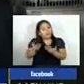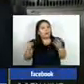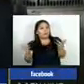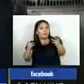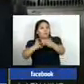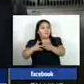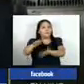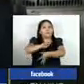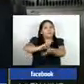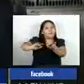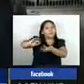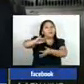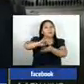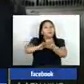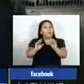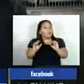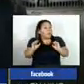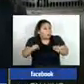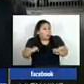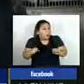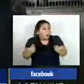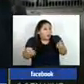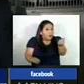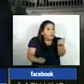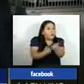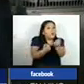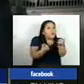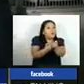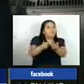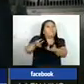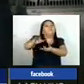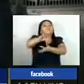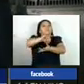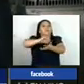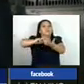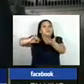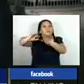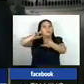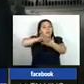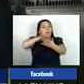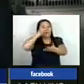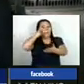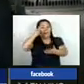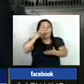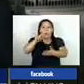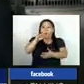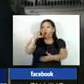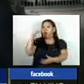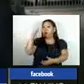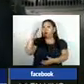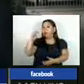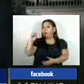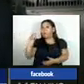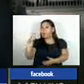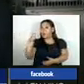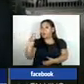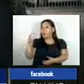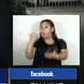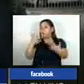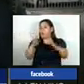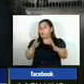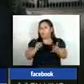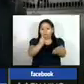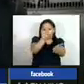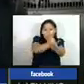Con esto contribuimos al medio ambiente, reduciendo nuestra huella de carbono y es parte del compromiso de la Farge Holcim